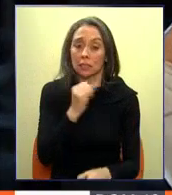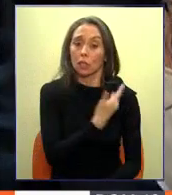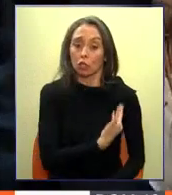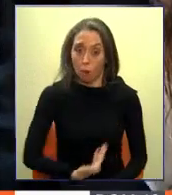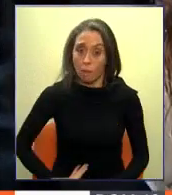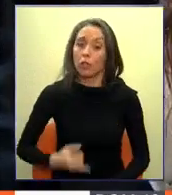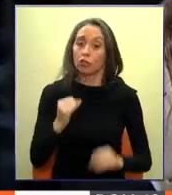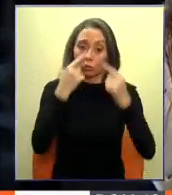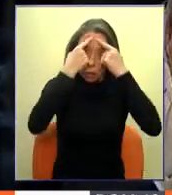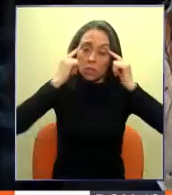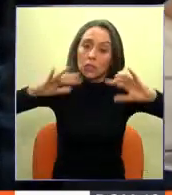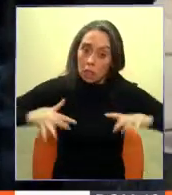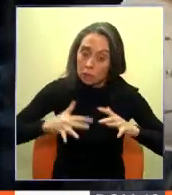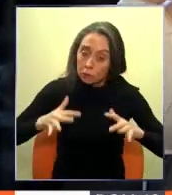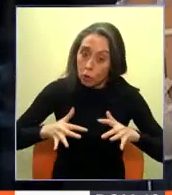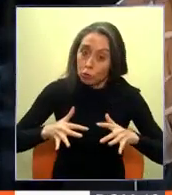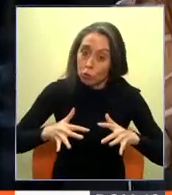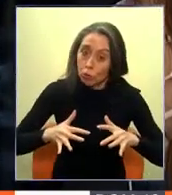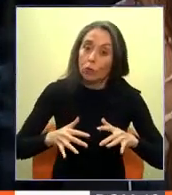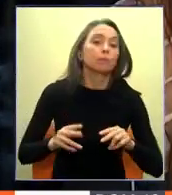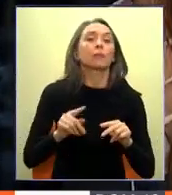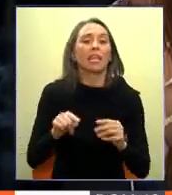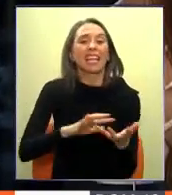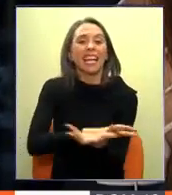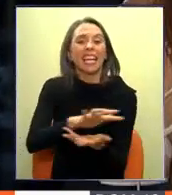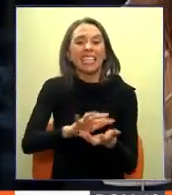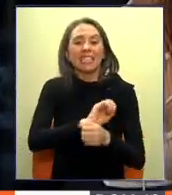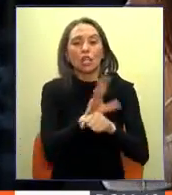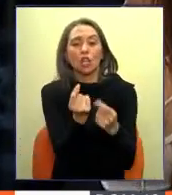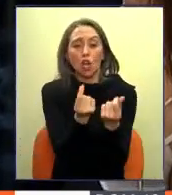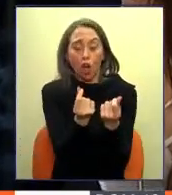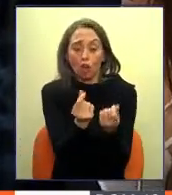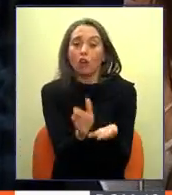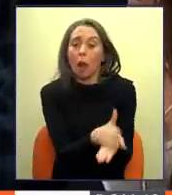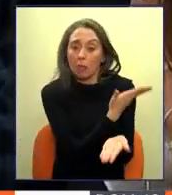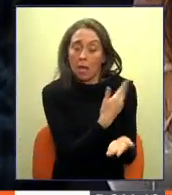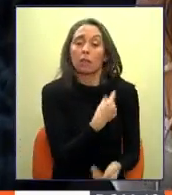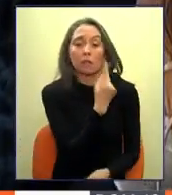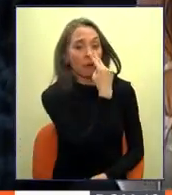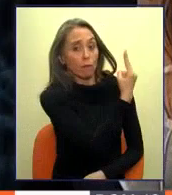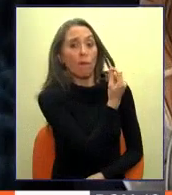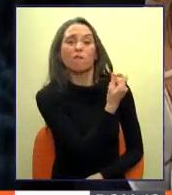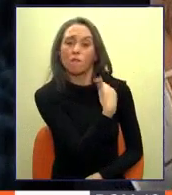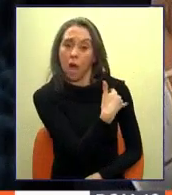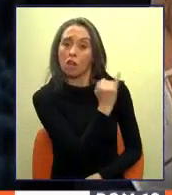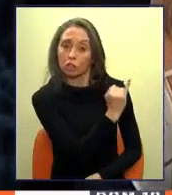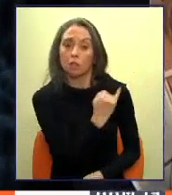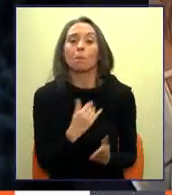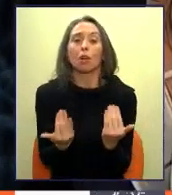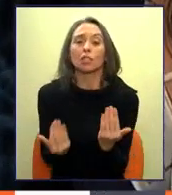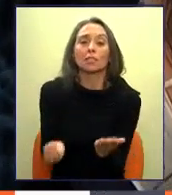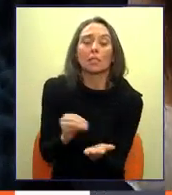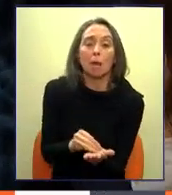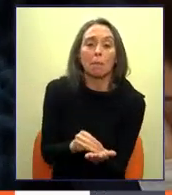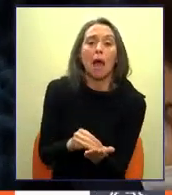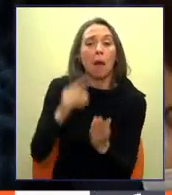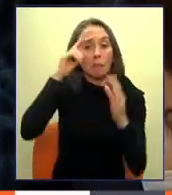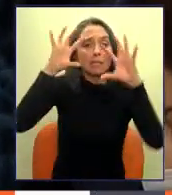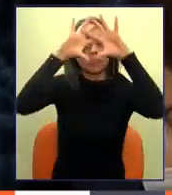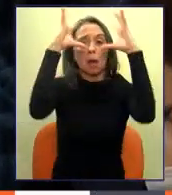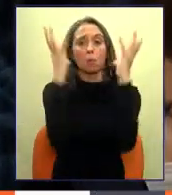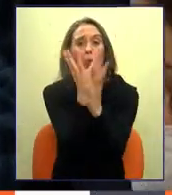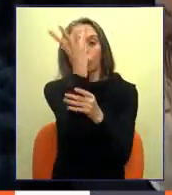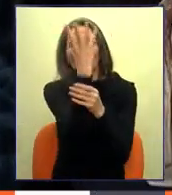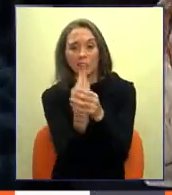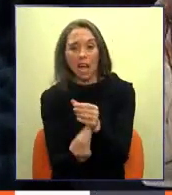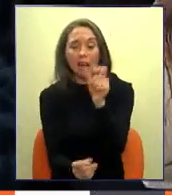en sacar adelante esta crisis yo lo valoro necesitamos algo más yo no veo que el mundo se vaya a acabar porque la